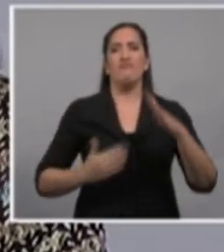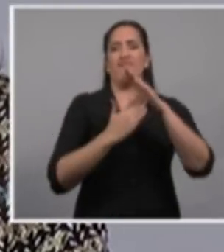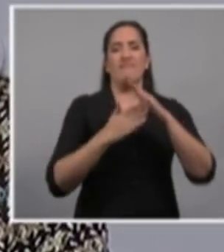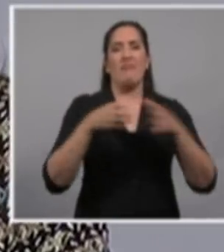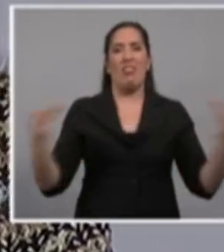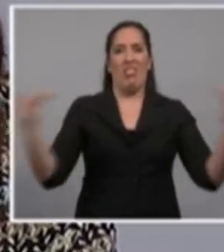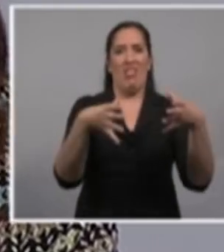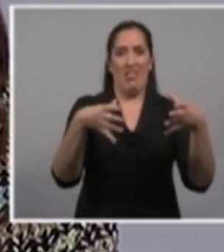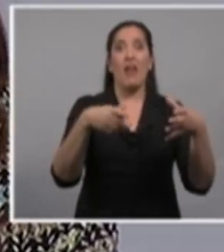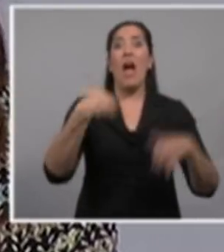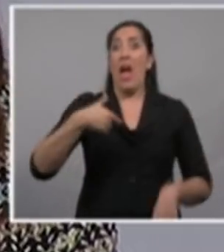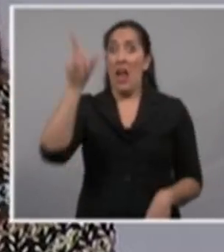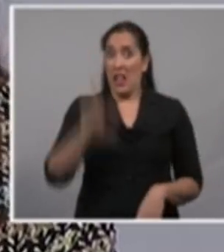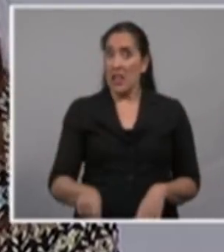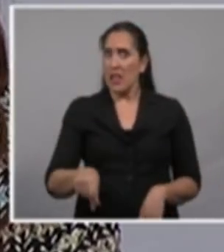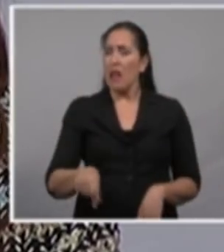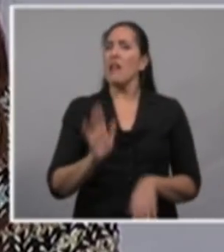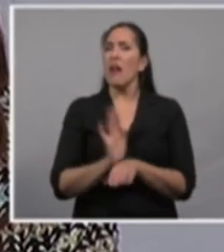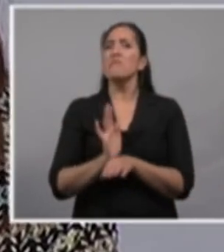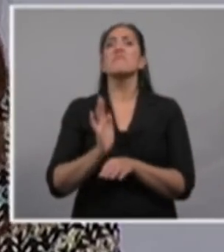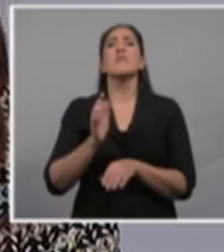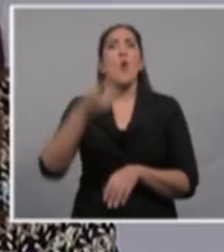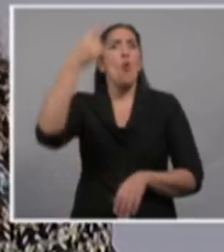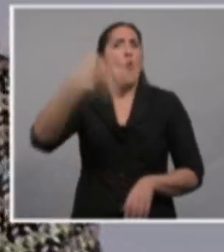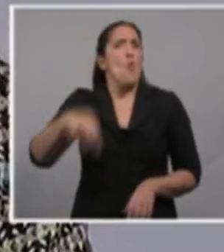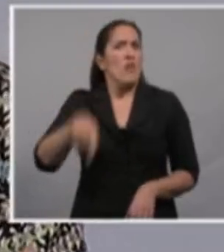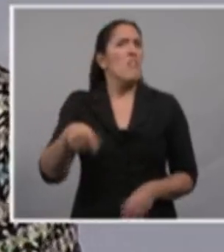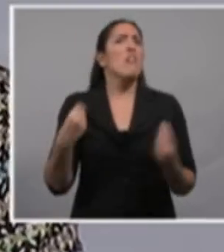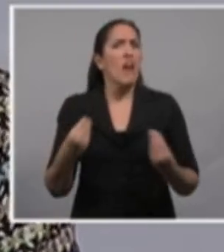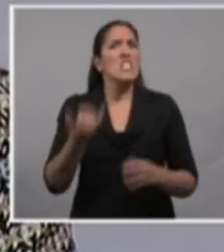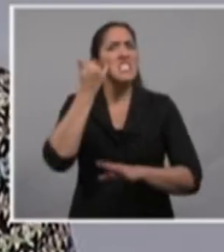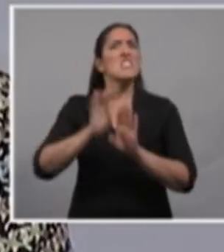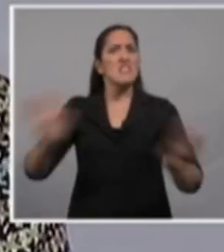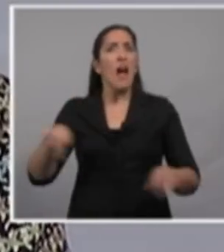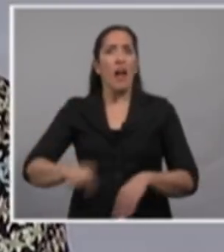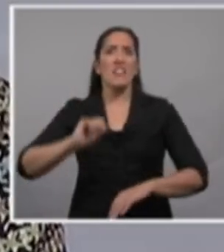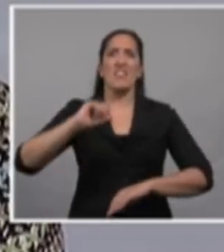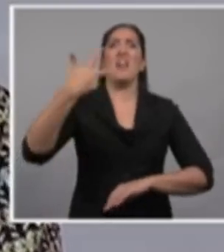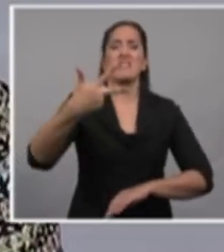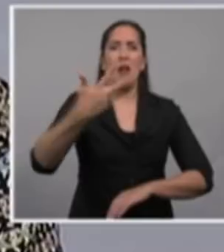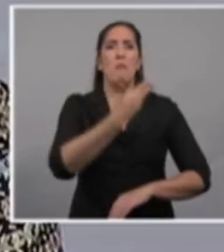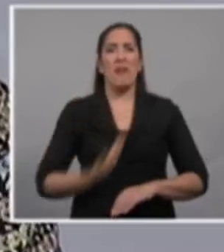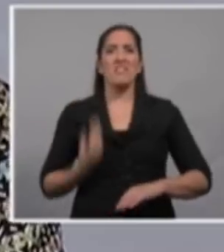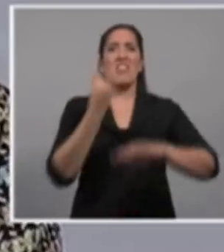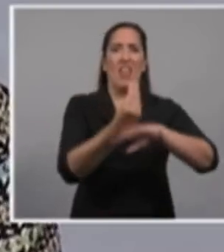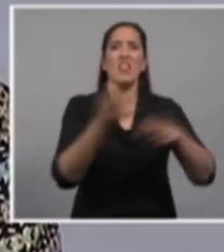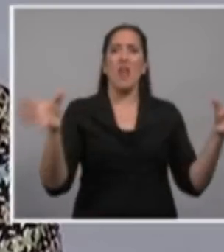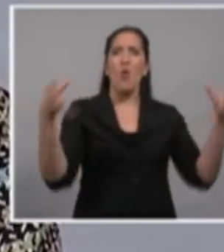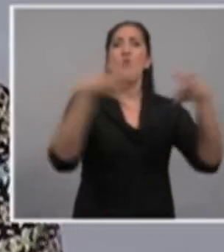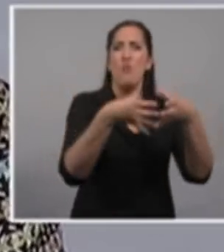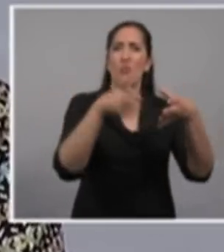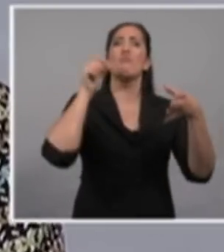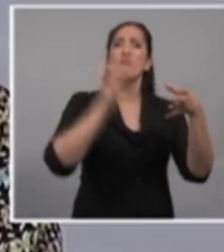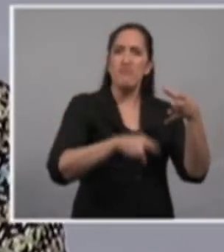el único país que ha sido ya tres veces presidente de este grupo